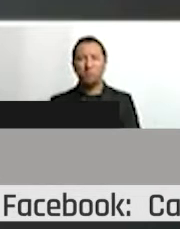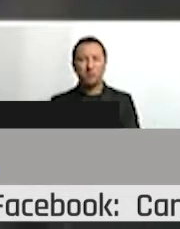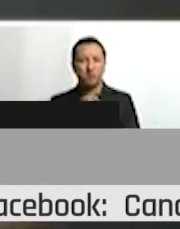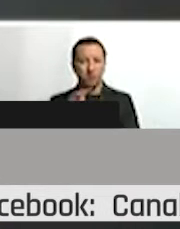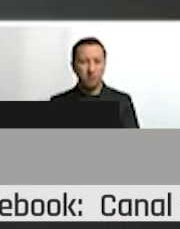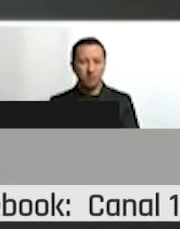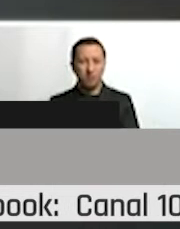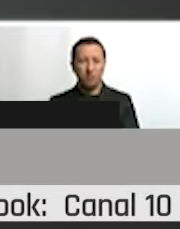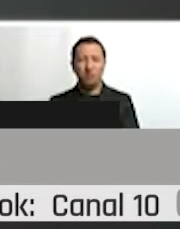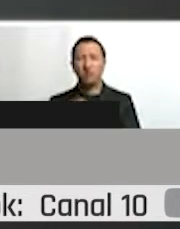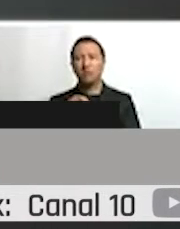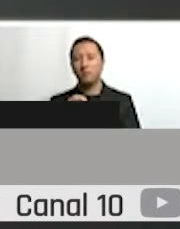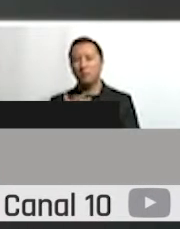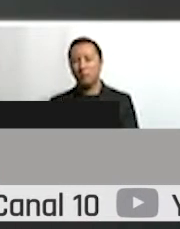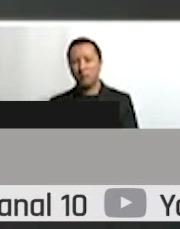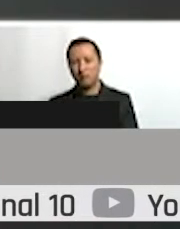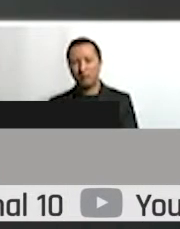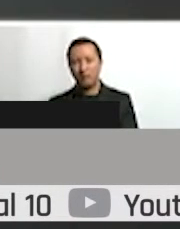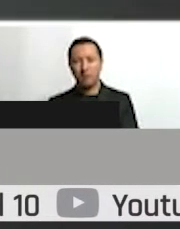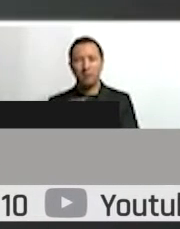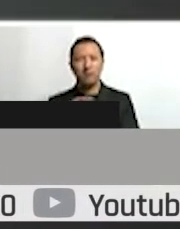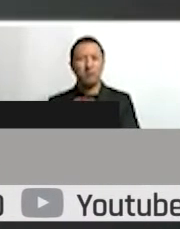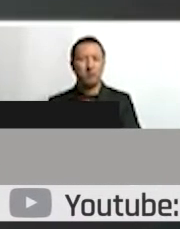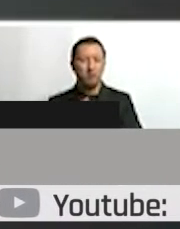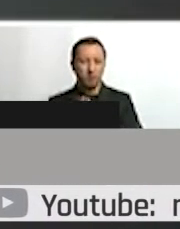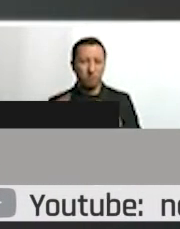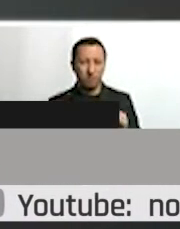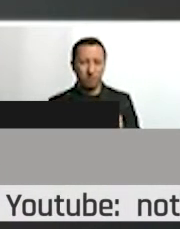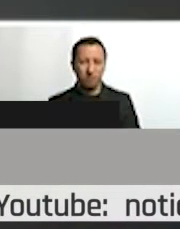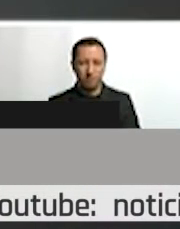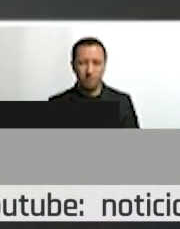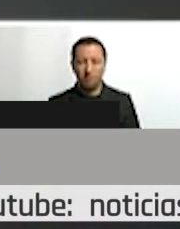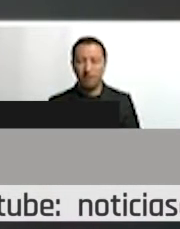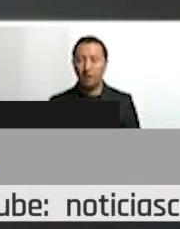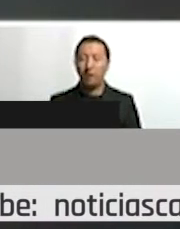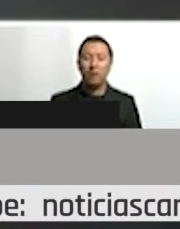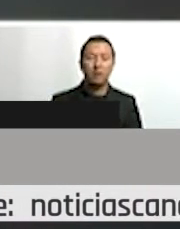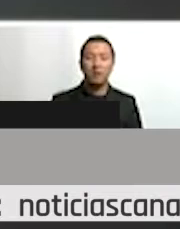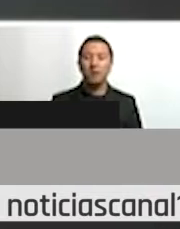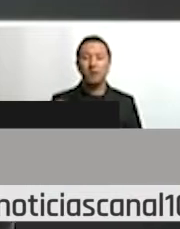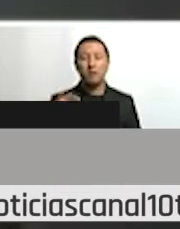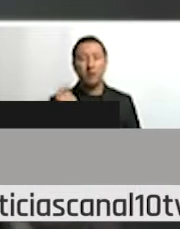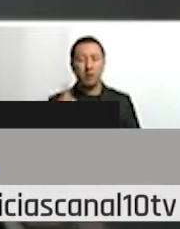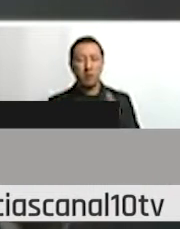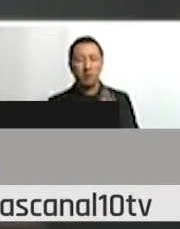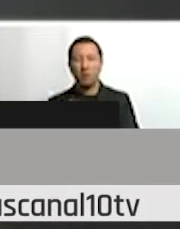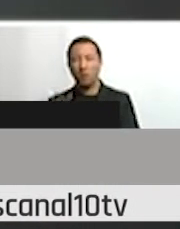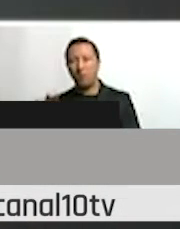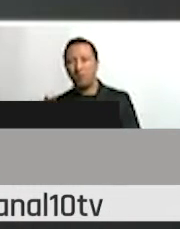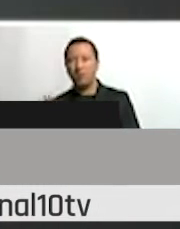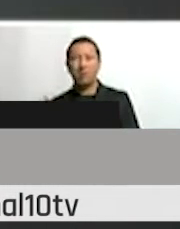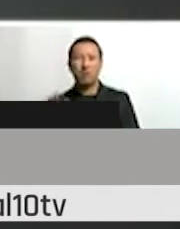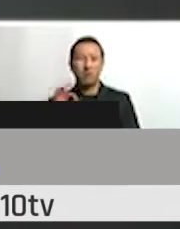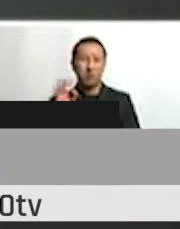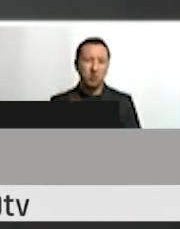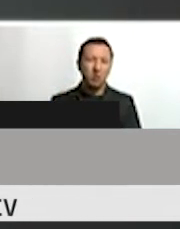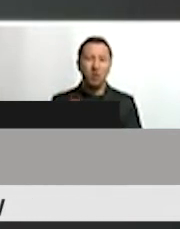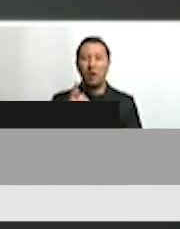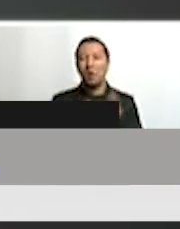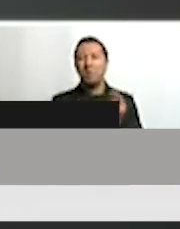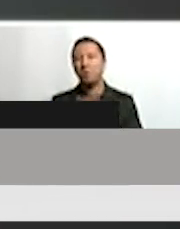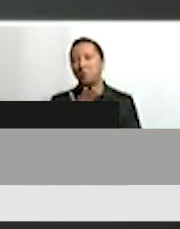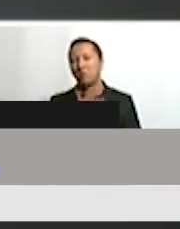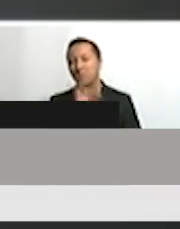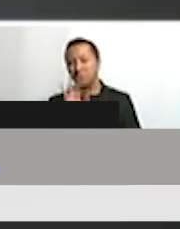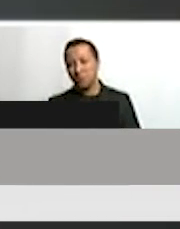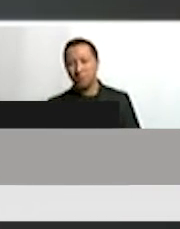en Chetumal, en Cozumel, con porcentajes que están por arriba de los 40, 50 puntos de